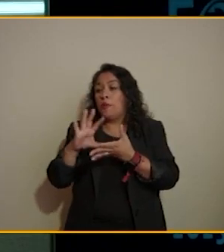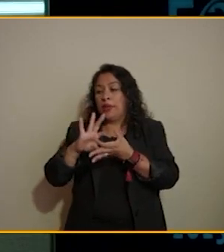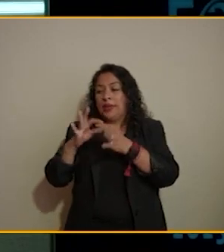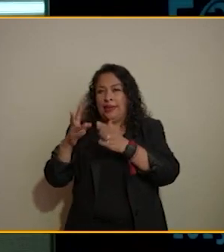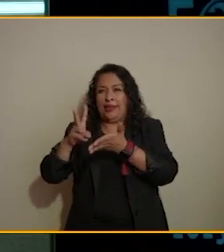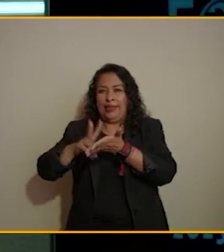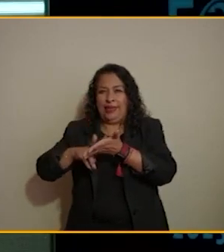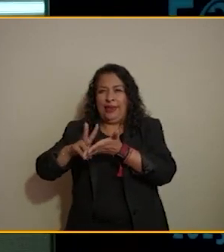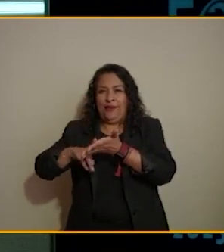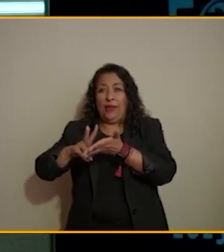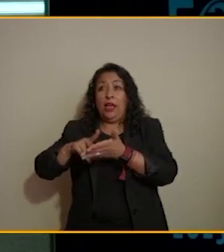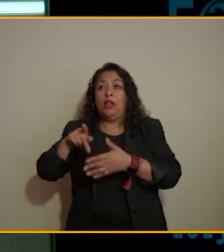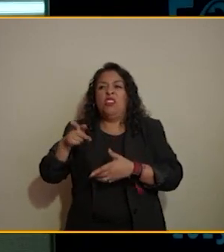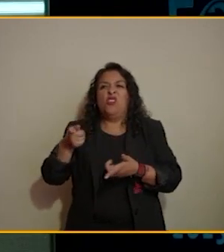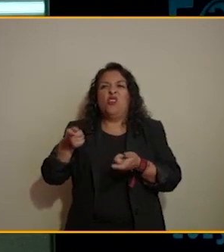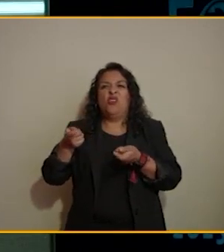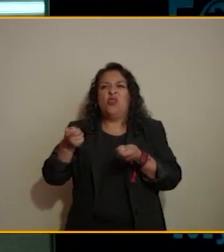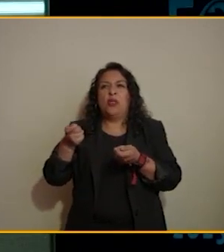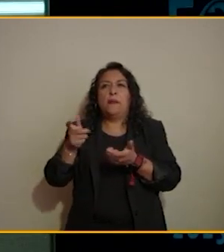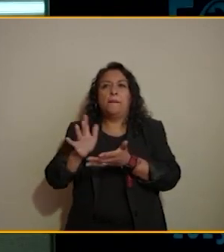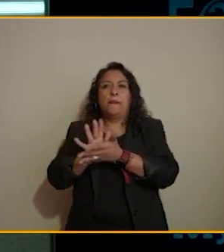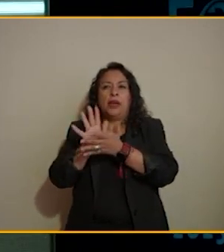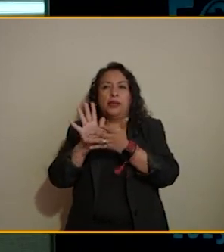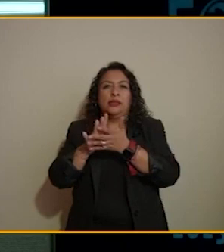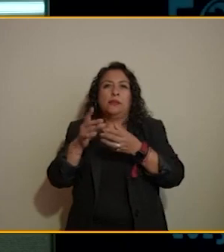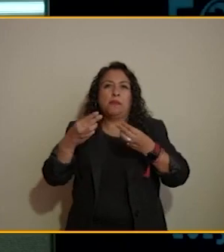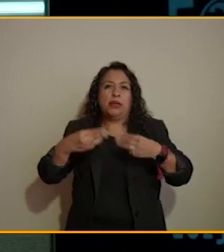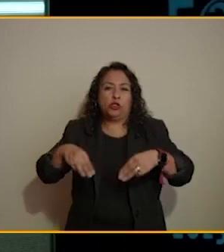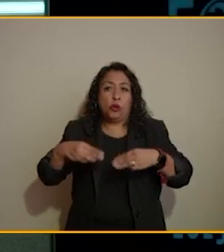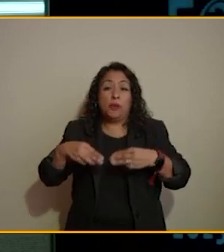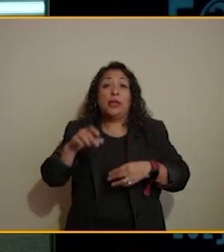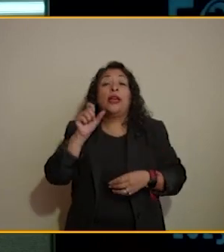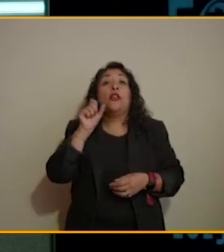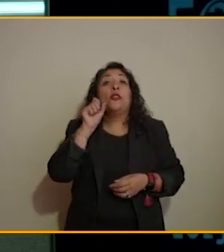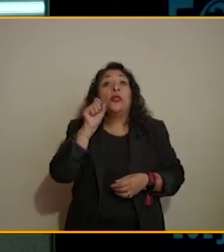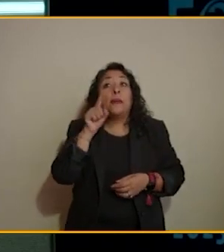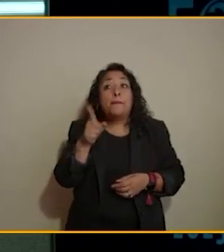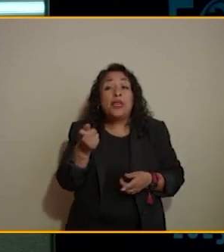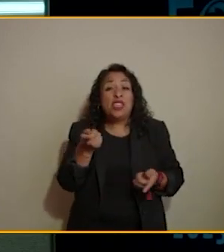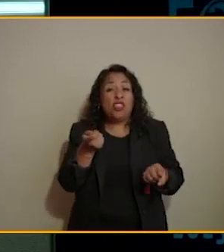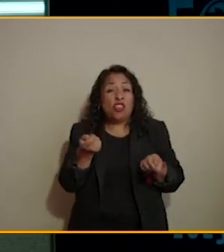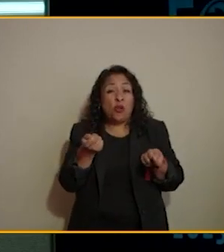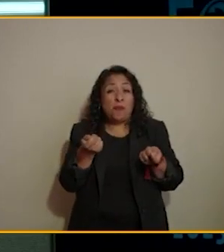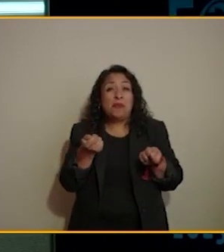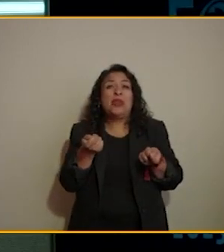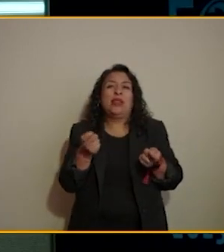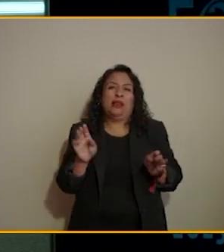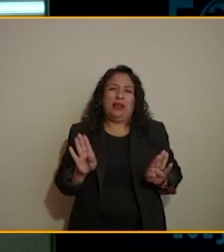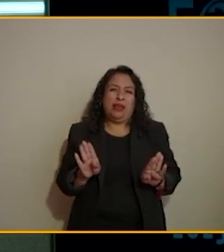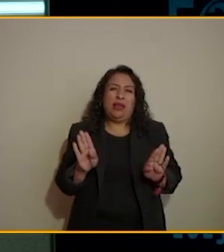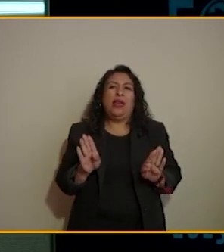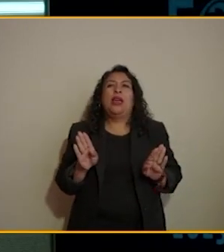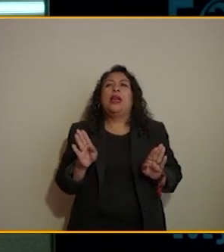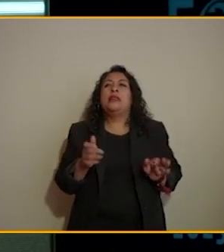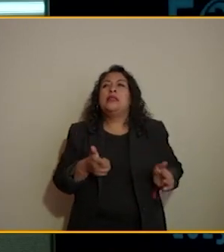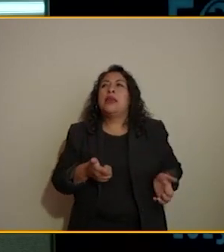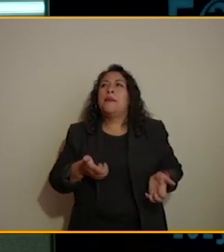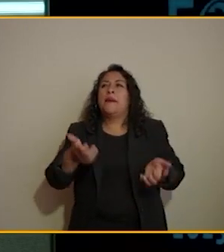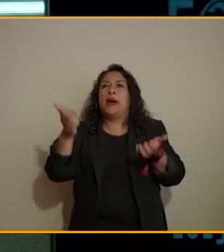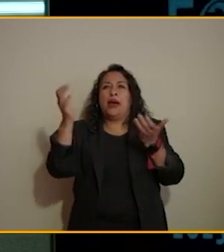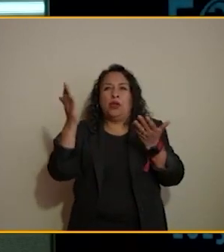valor. Son los que dominan la participación de mercado, pero además también son los que dominan aspectos como la